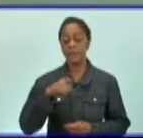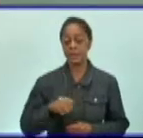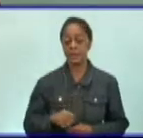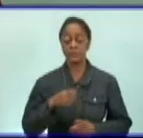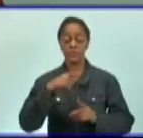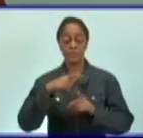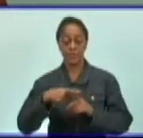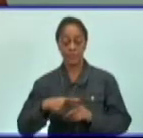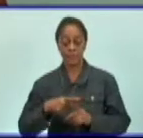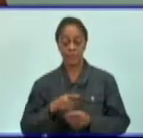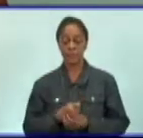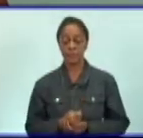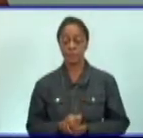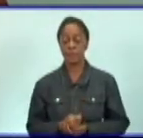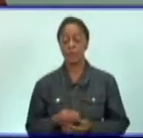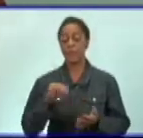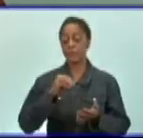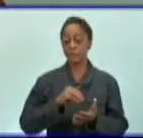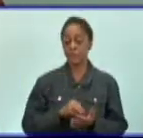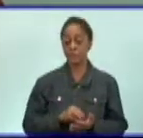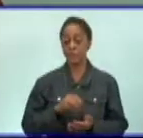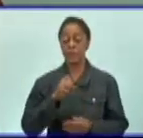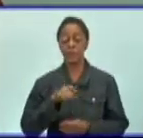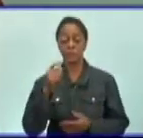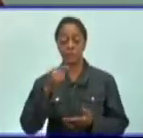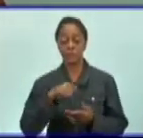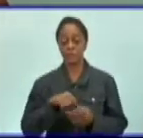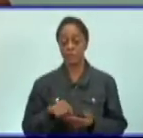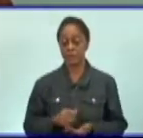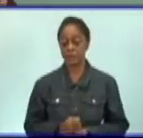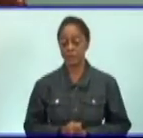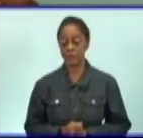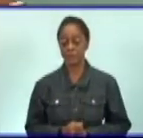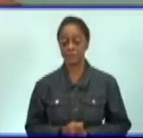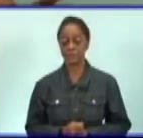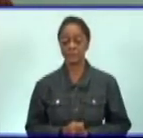adición aplicando el procedimiento escrito.